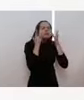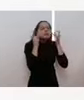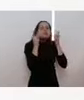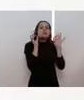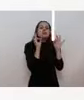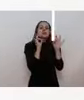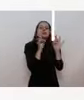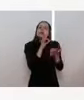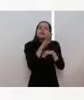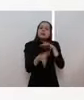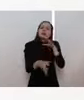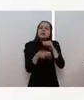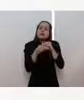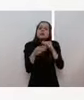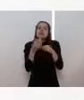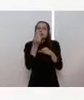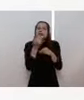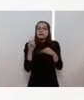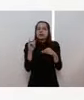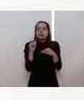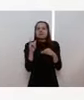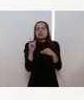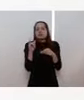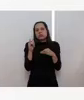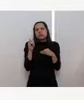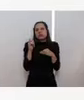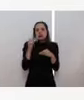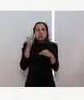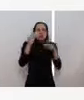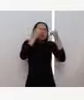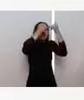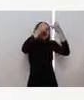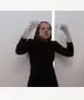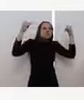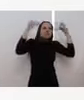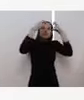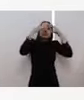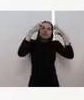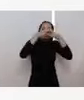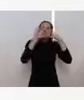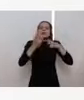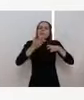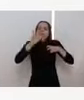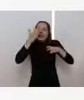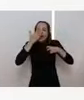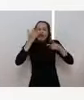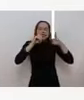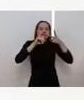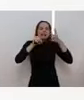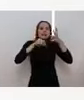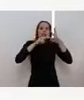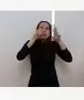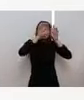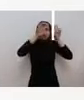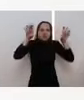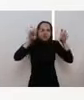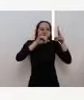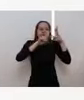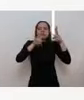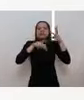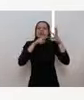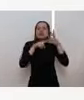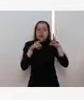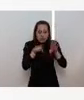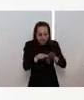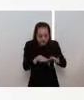de igual forma fueron intervenidas todas sus redes eléctricas hidráulicas de gas es todo lo que corresponde a pisos y